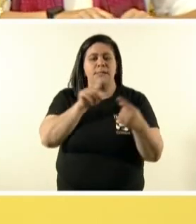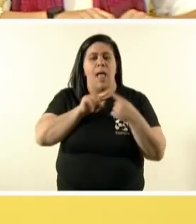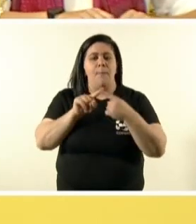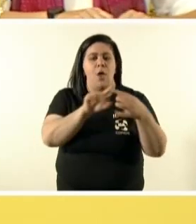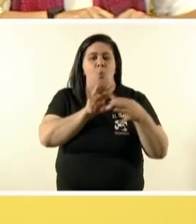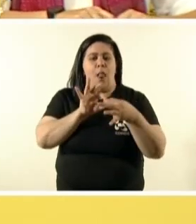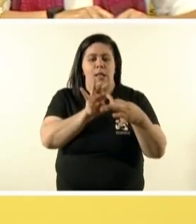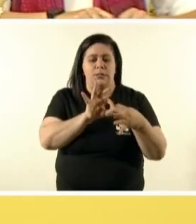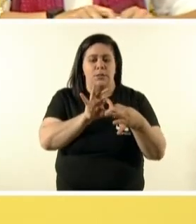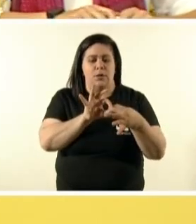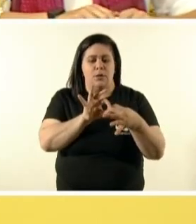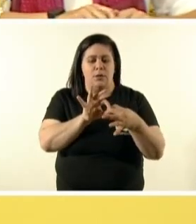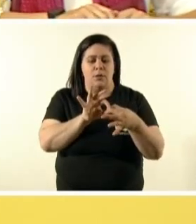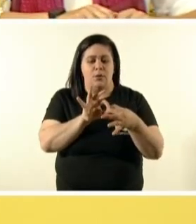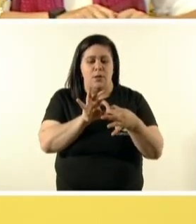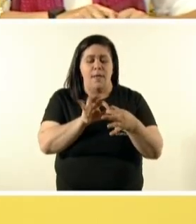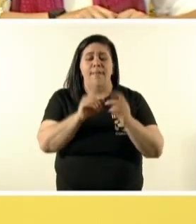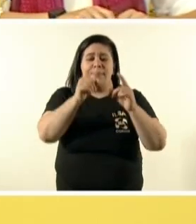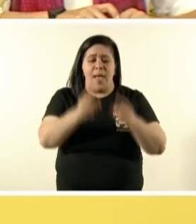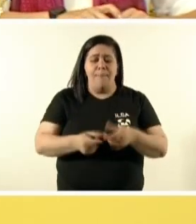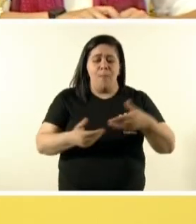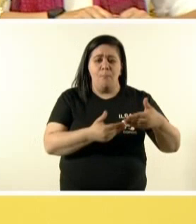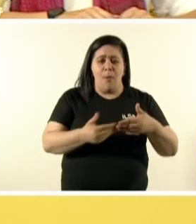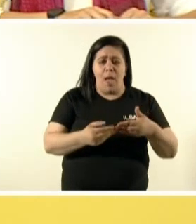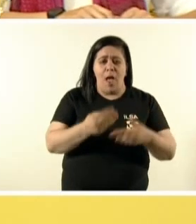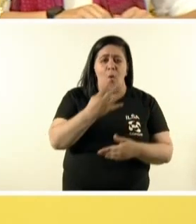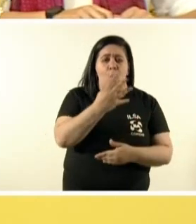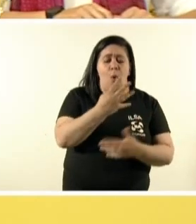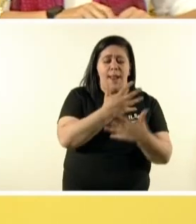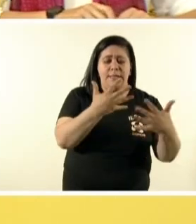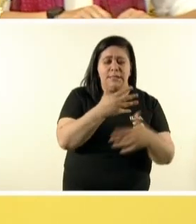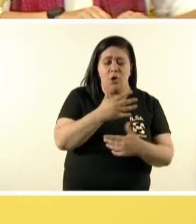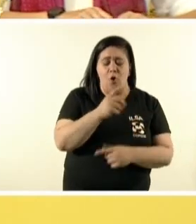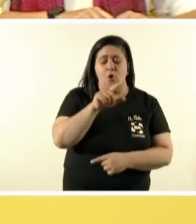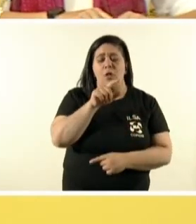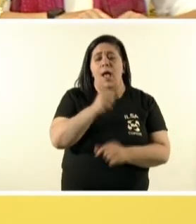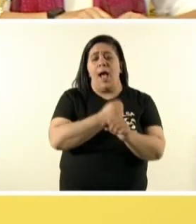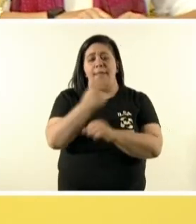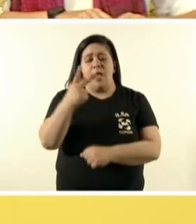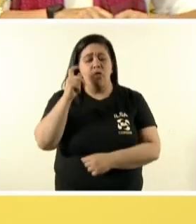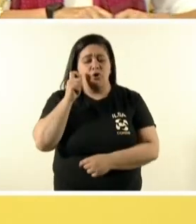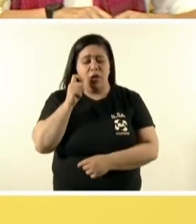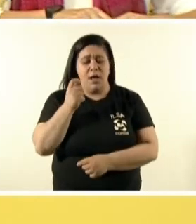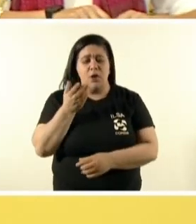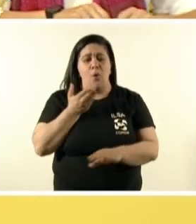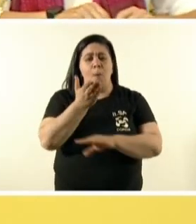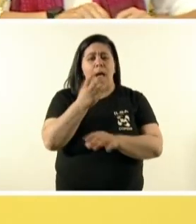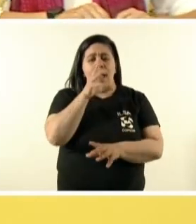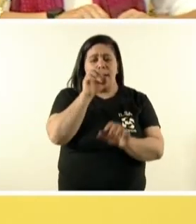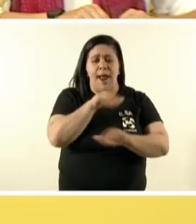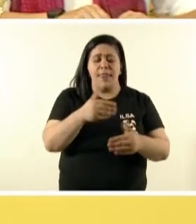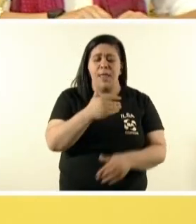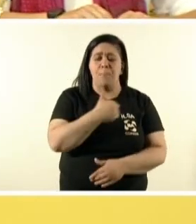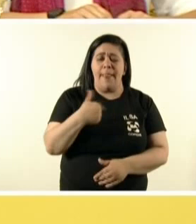chiquitos, los que van de 45 días a 2 años, que van a volver a los jardines maternales, que tanto nos piden los papás y las